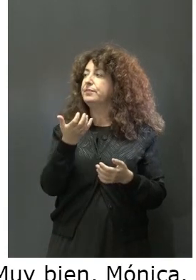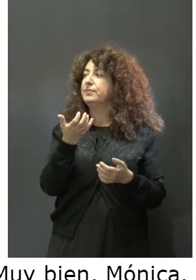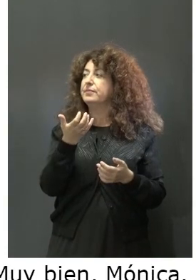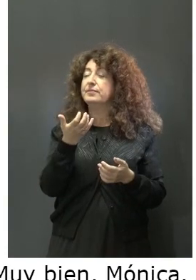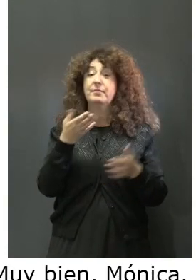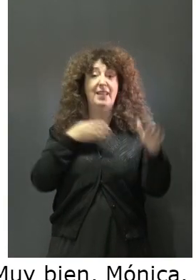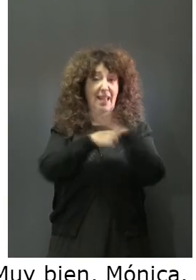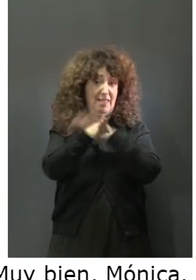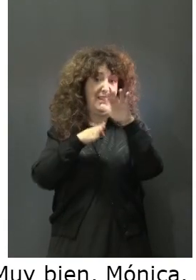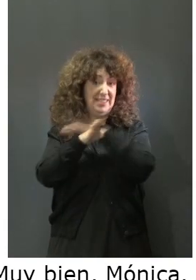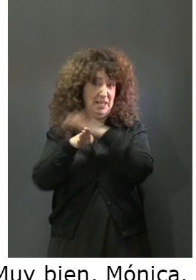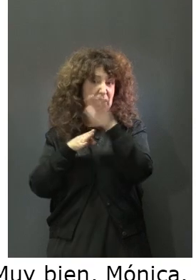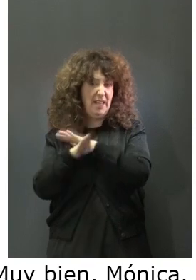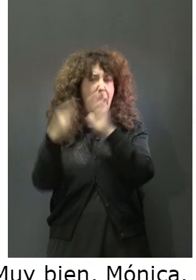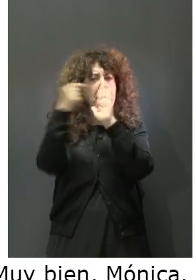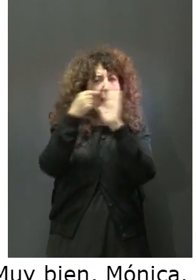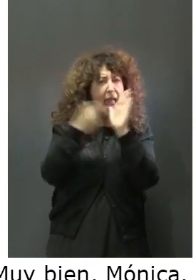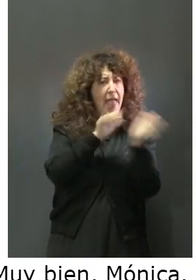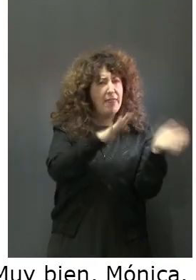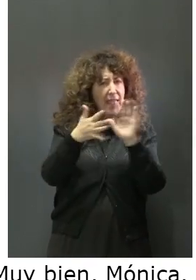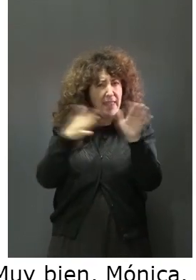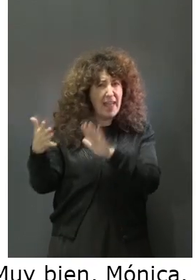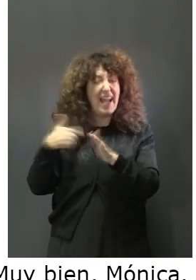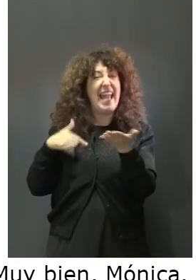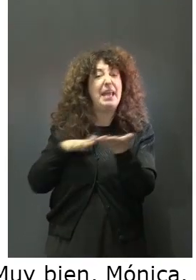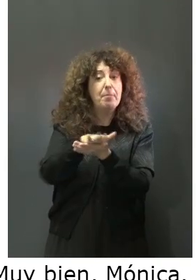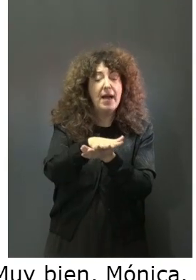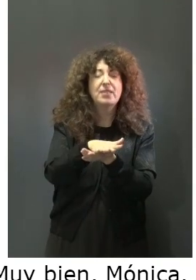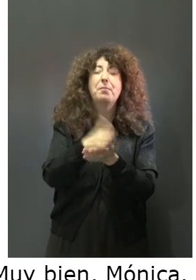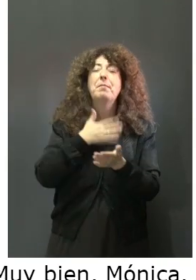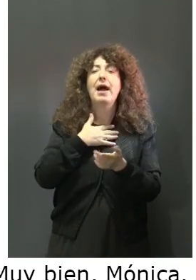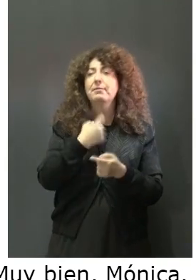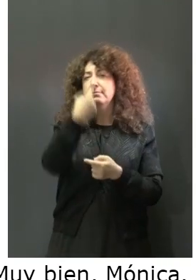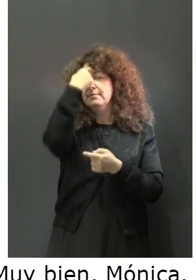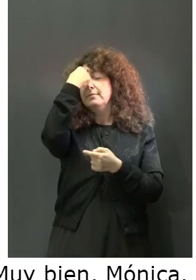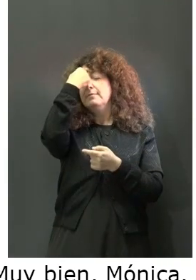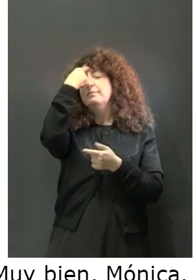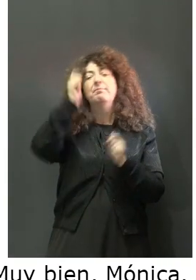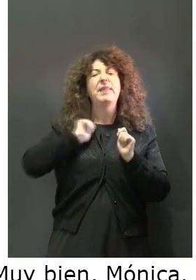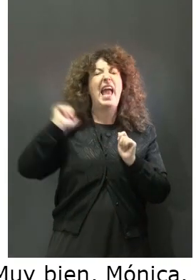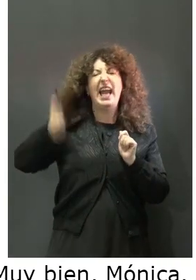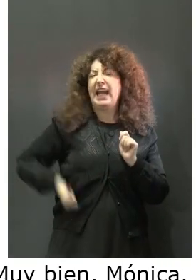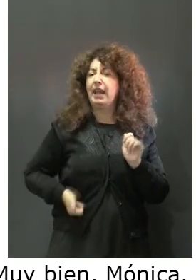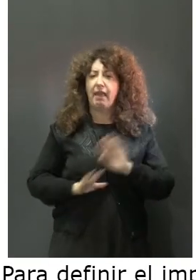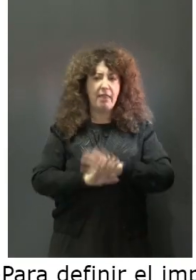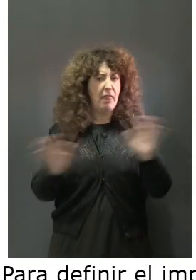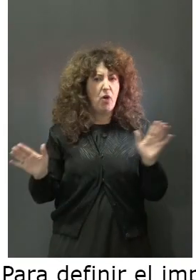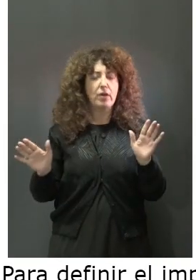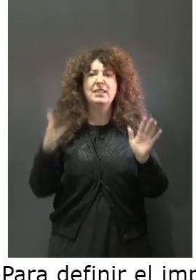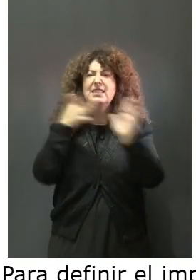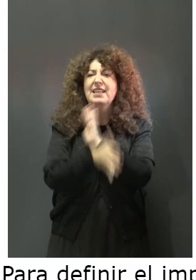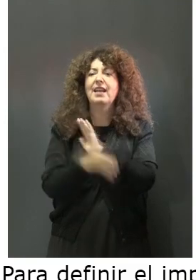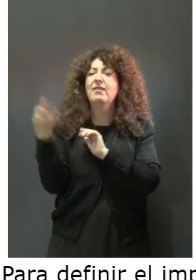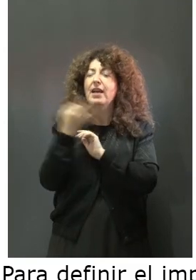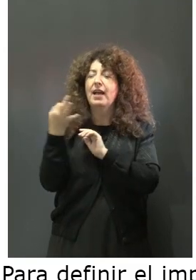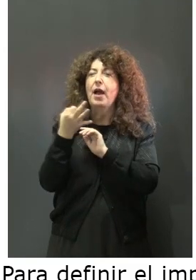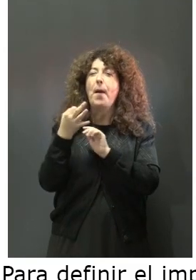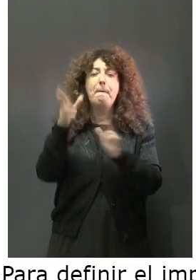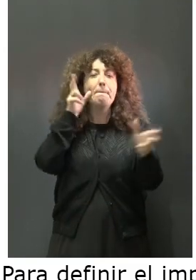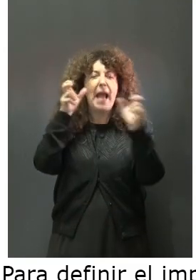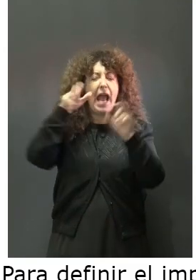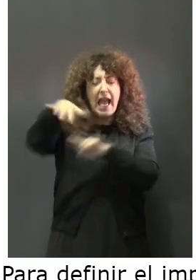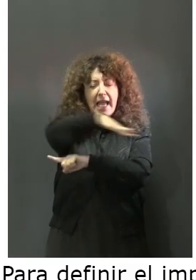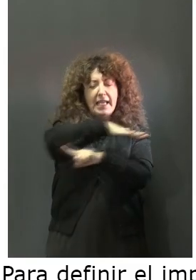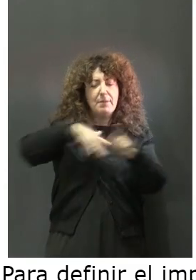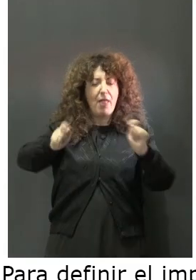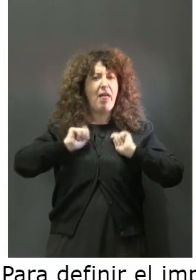en la accesibilidad, a mí la palabra que me viene a la cabeza es enriquecedor. O sea, lo que hace es enriquecer esa percepción del